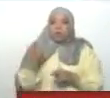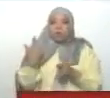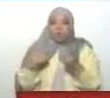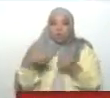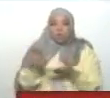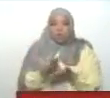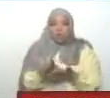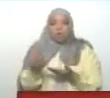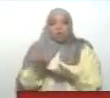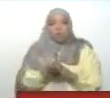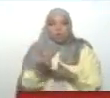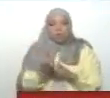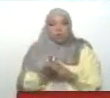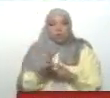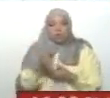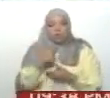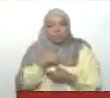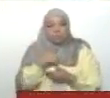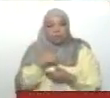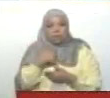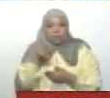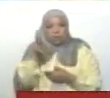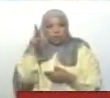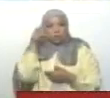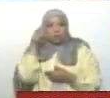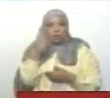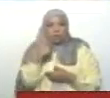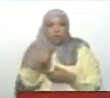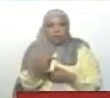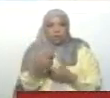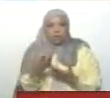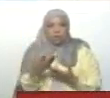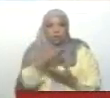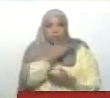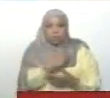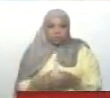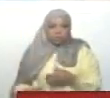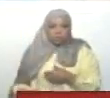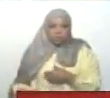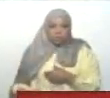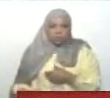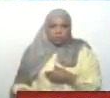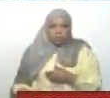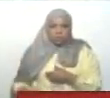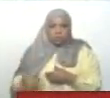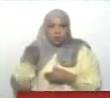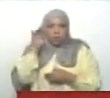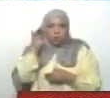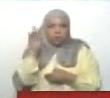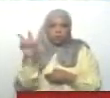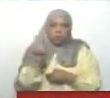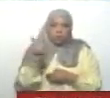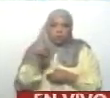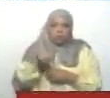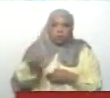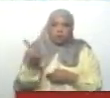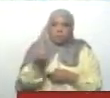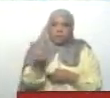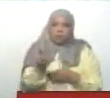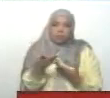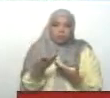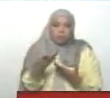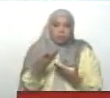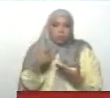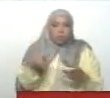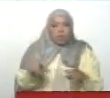de los ritmos venezolanos. Y me dijo, presidente, el futuro de la música está en Venezuela,